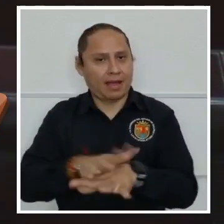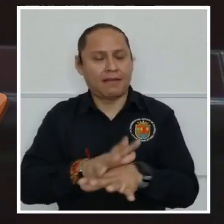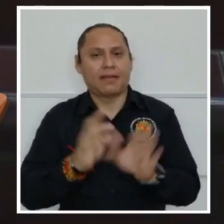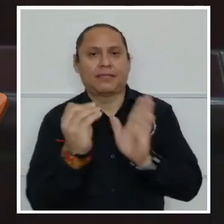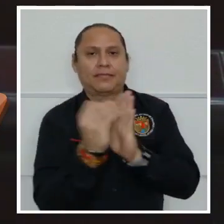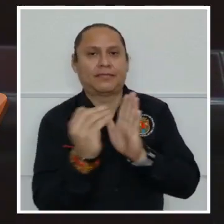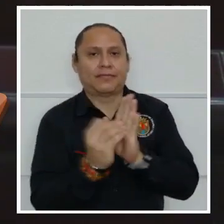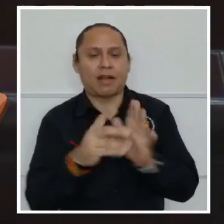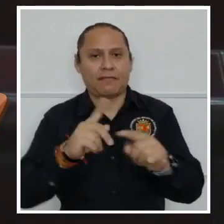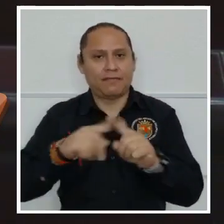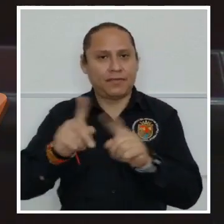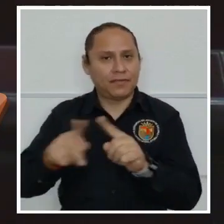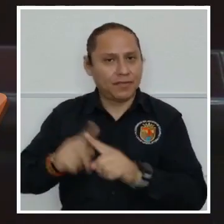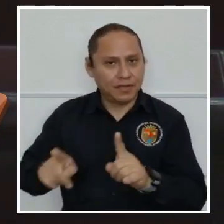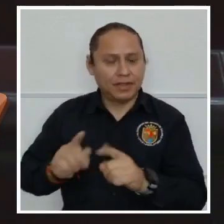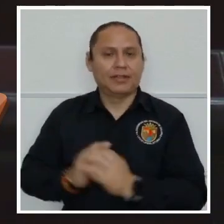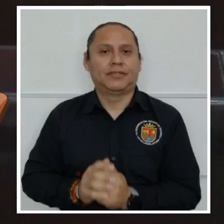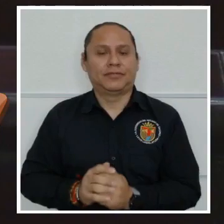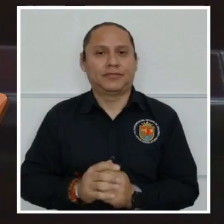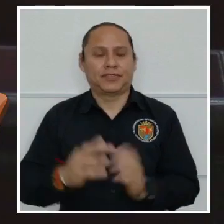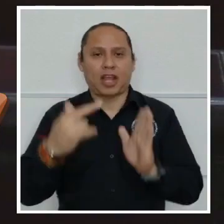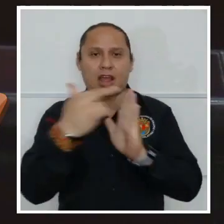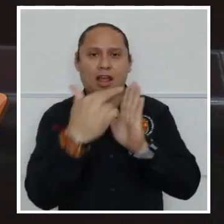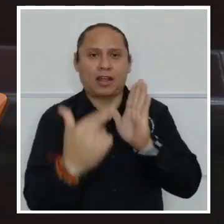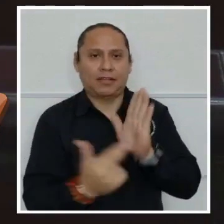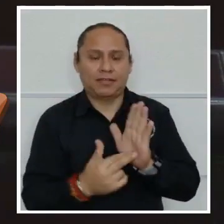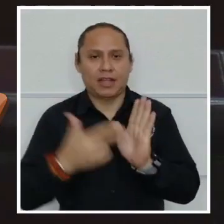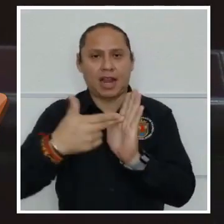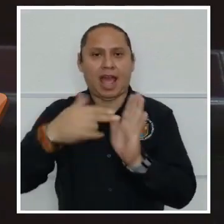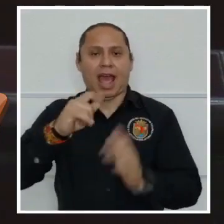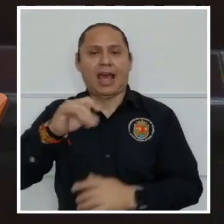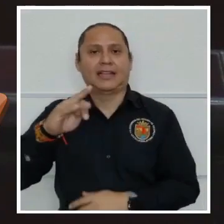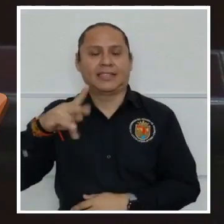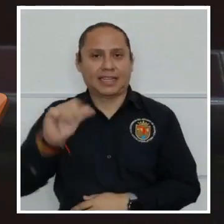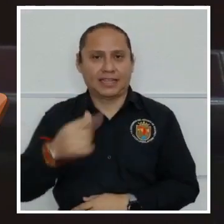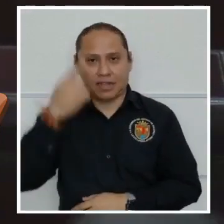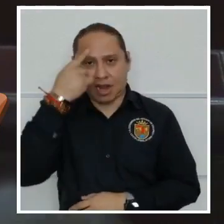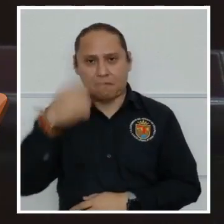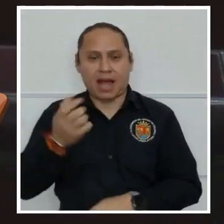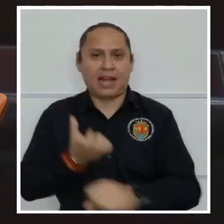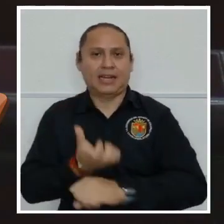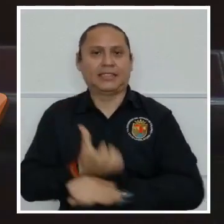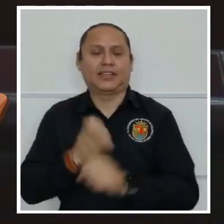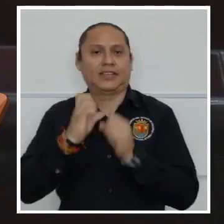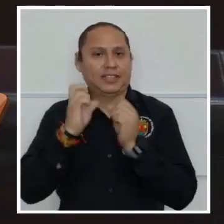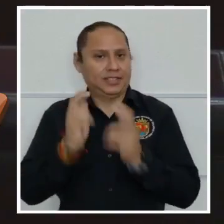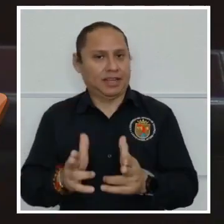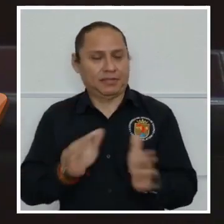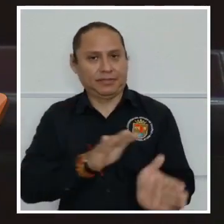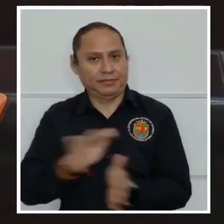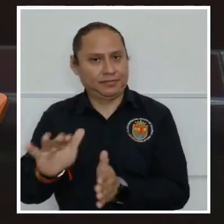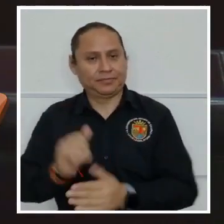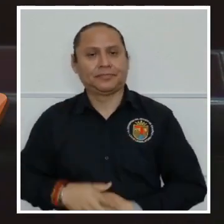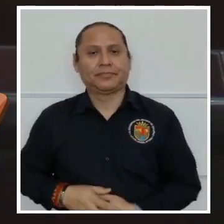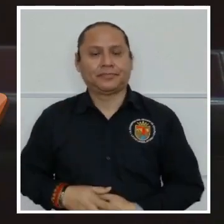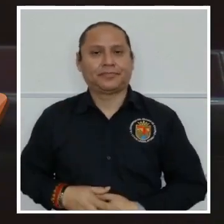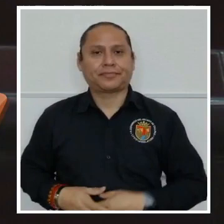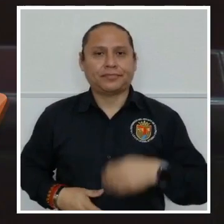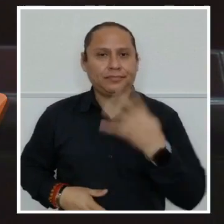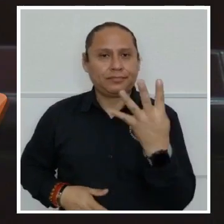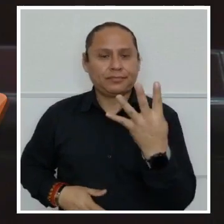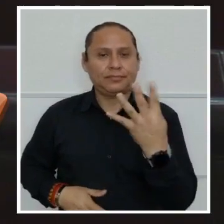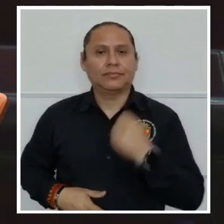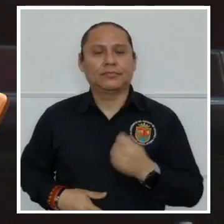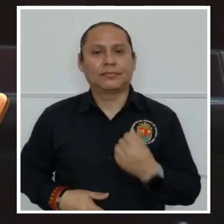adicionan diversas disposiciones del Código de la Hacienda Pública para el Estado de Chiapas. Punto